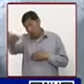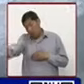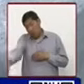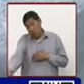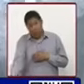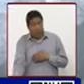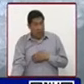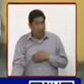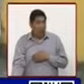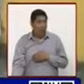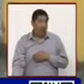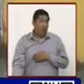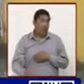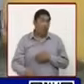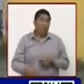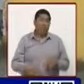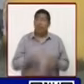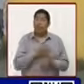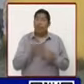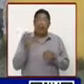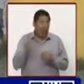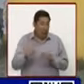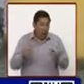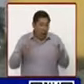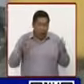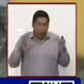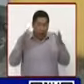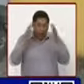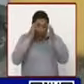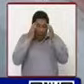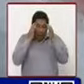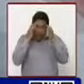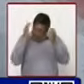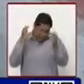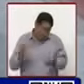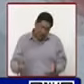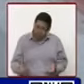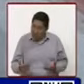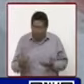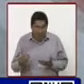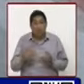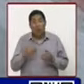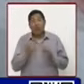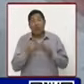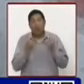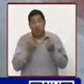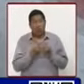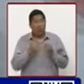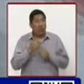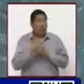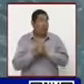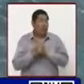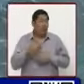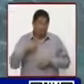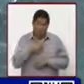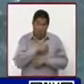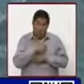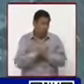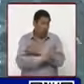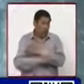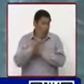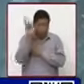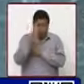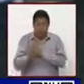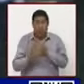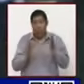por el parabrisas y cayó hacia adelante. Ahí nosotros, como pudimos, un grupo de venezolanos que le tendemos la mano a